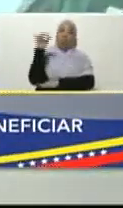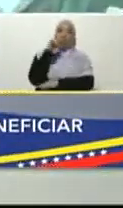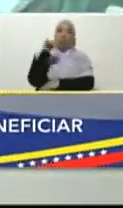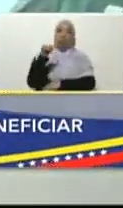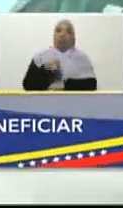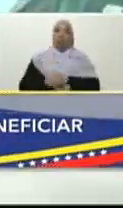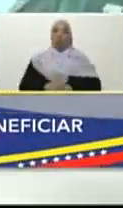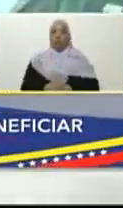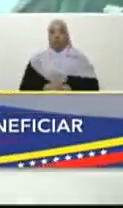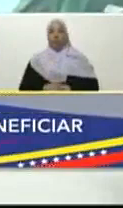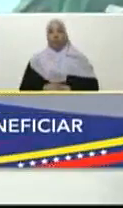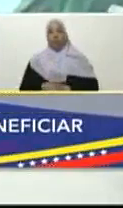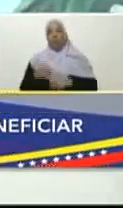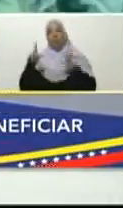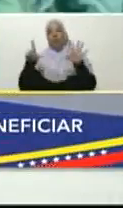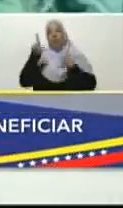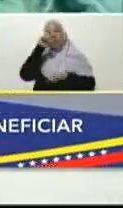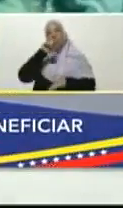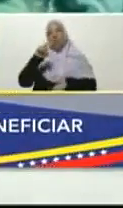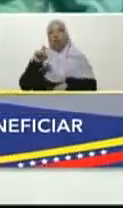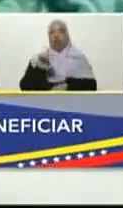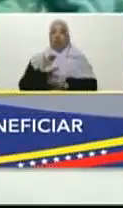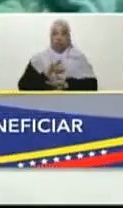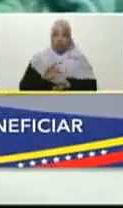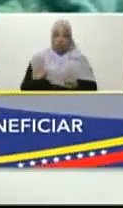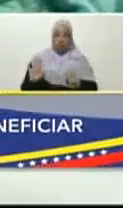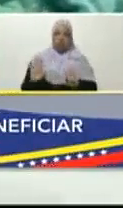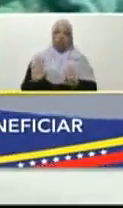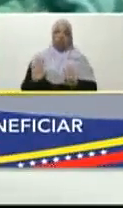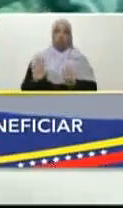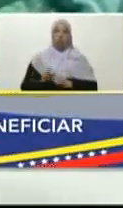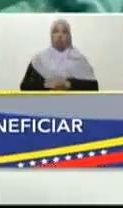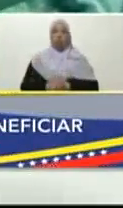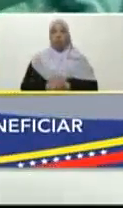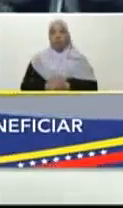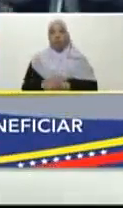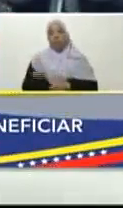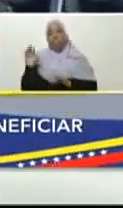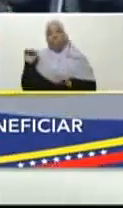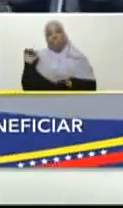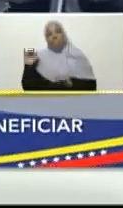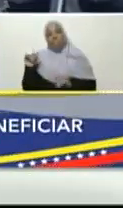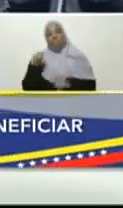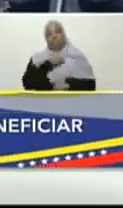Fidel Castro Ruz. 6 años ya que le diéramos la despedida